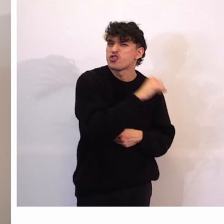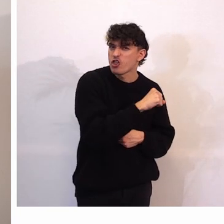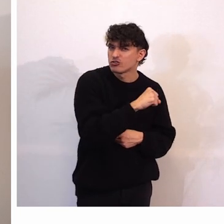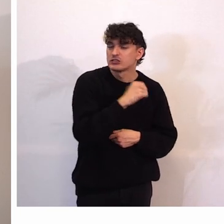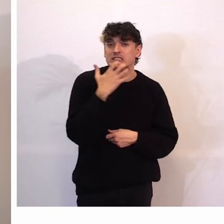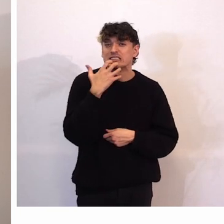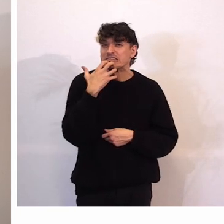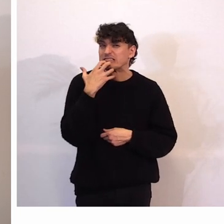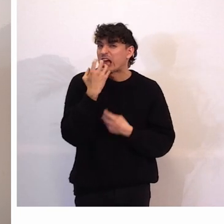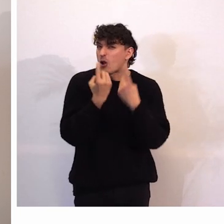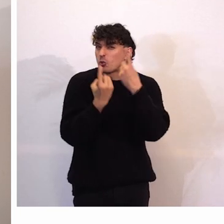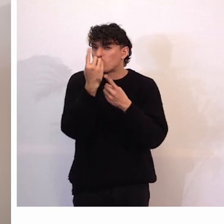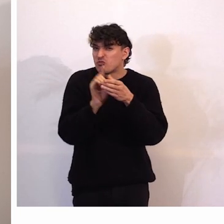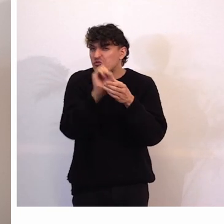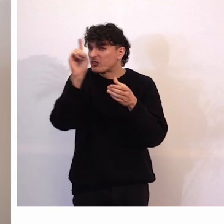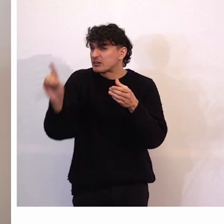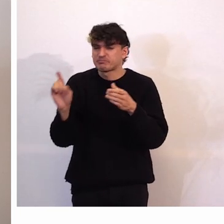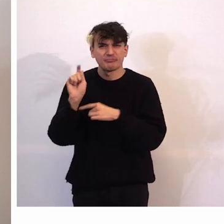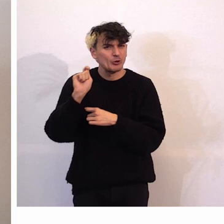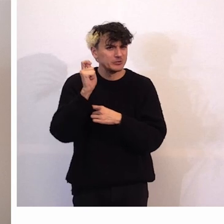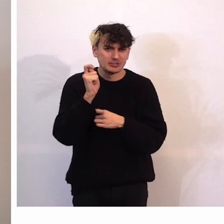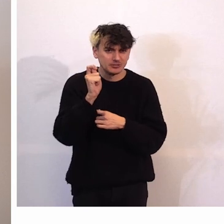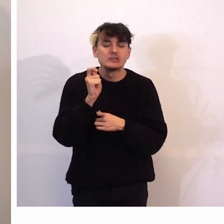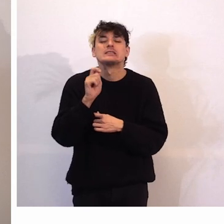nada. Bueno, poco a poco,